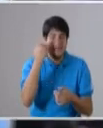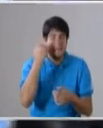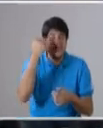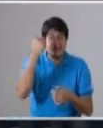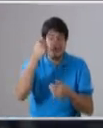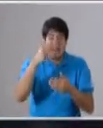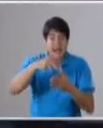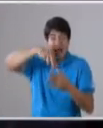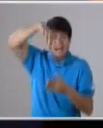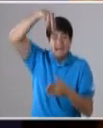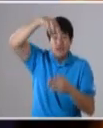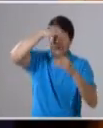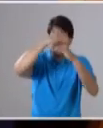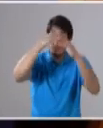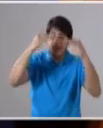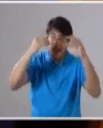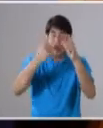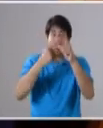con Israel,